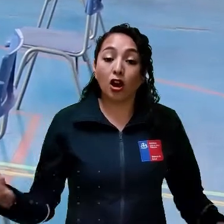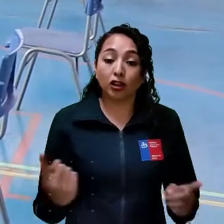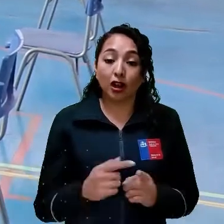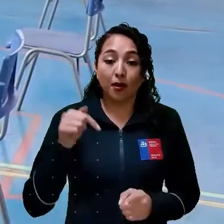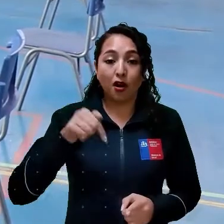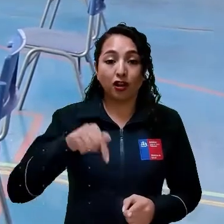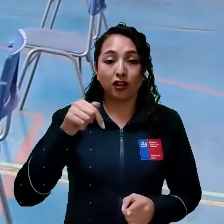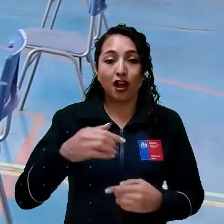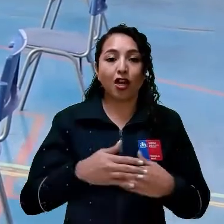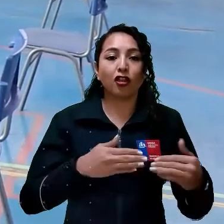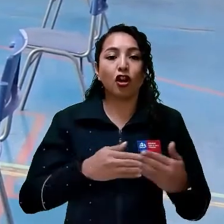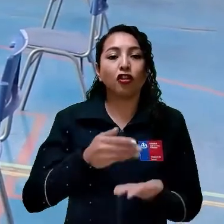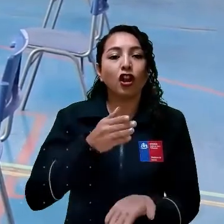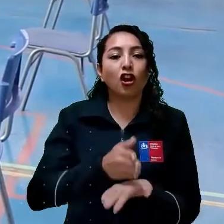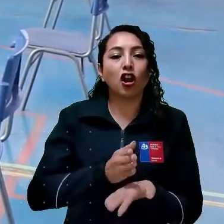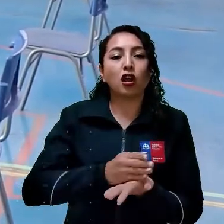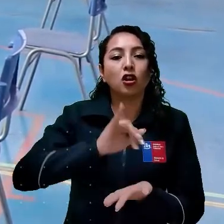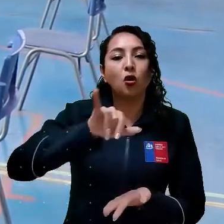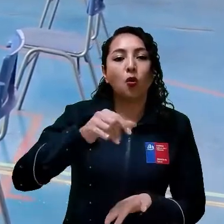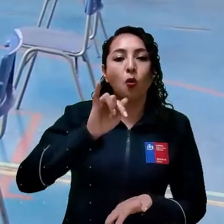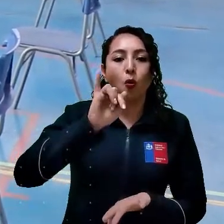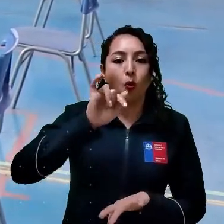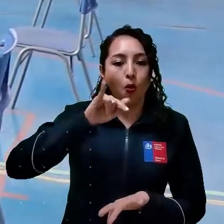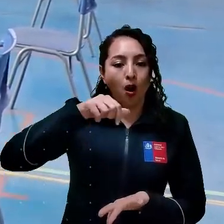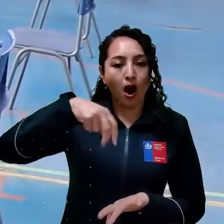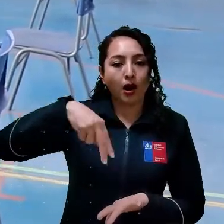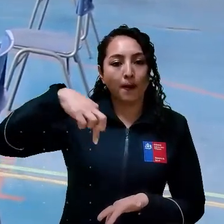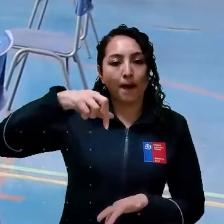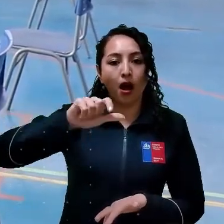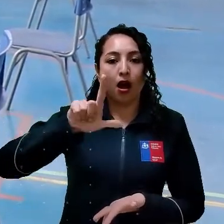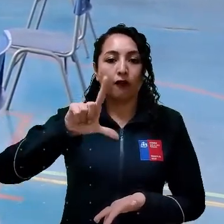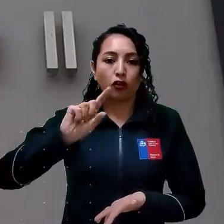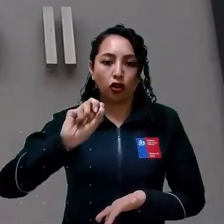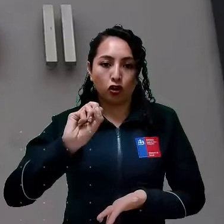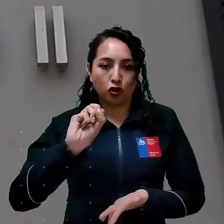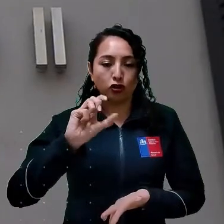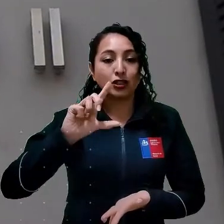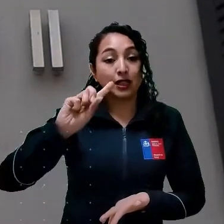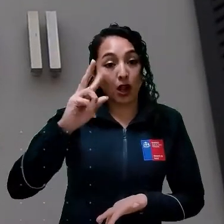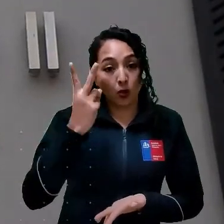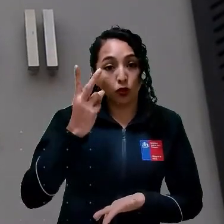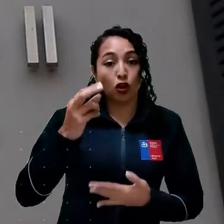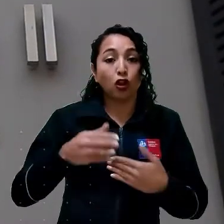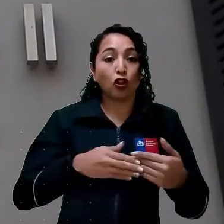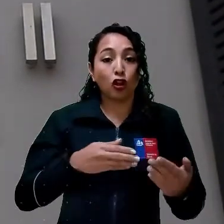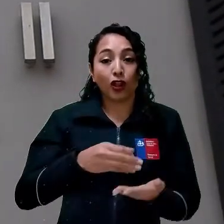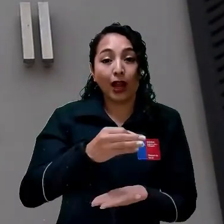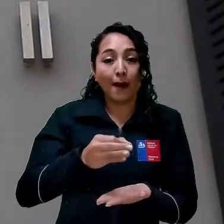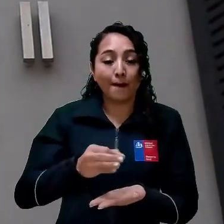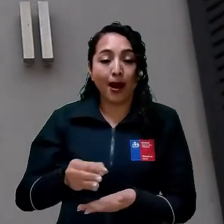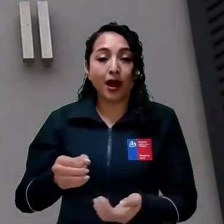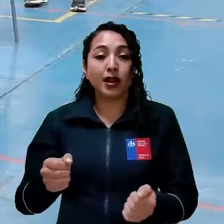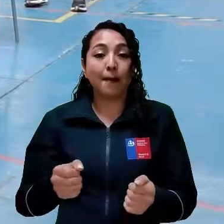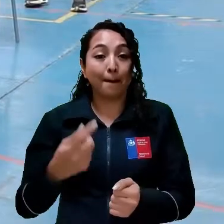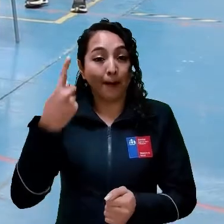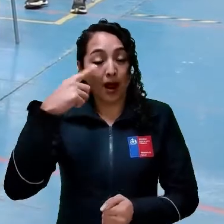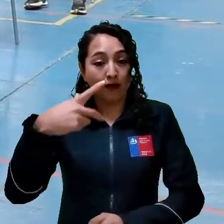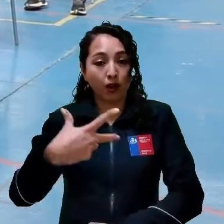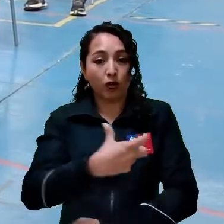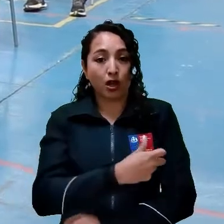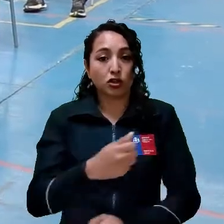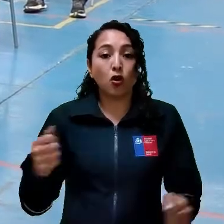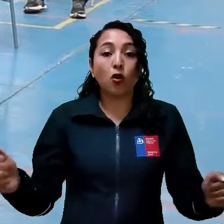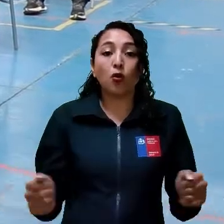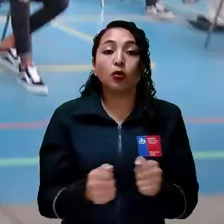Nos encontramos el día de hoy en el Colegio Juan Pablo II en una nueva campaña de vacunación de la Seremi de Salud, en un trabajo colaborativo con los